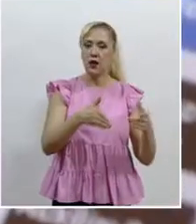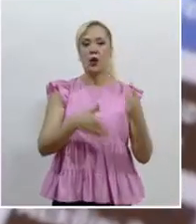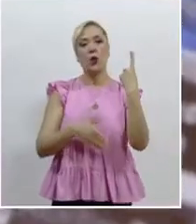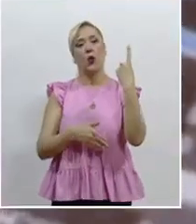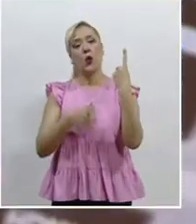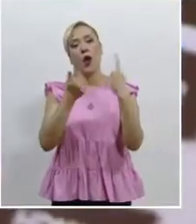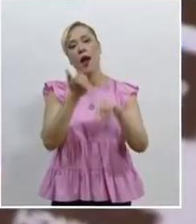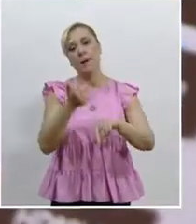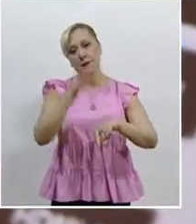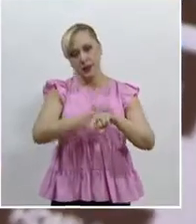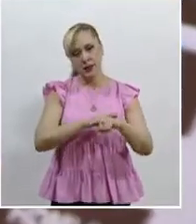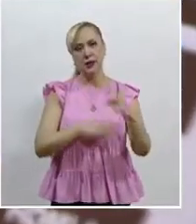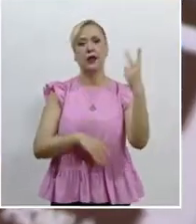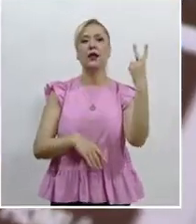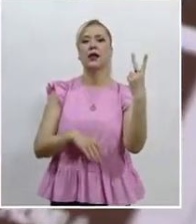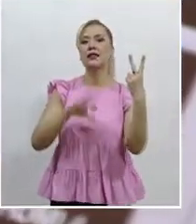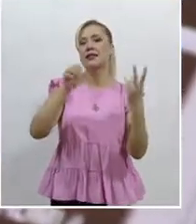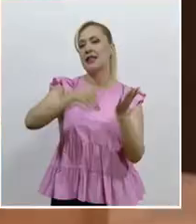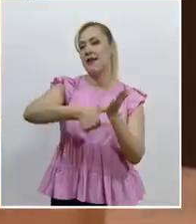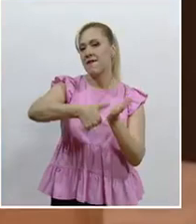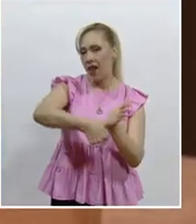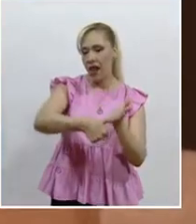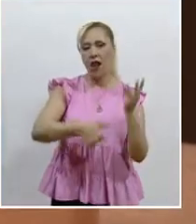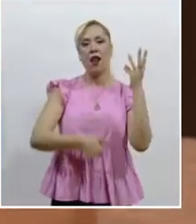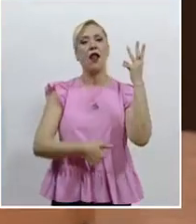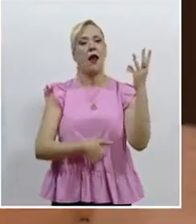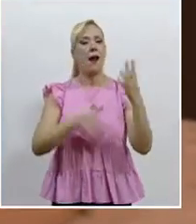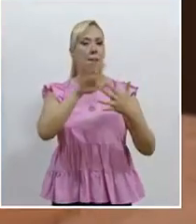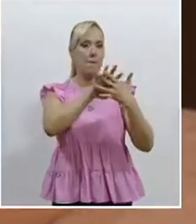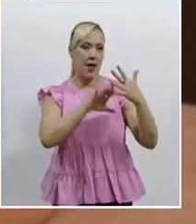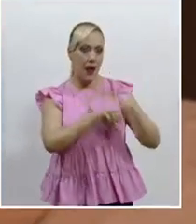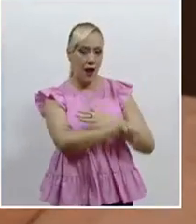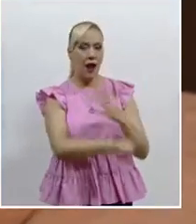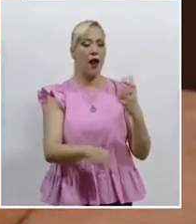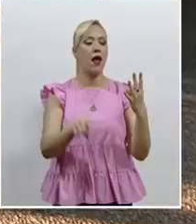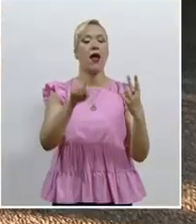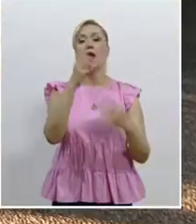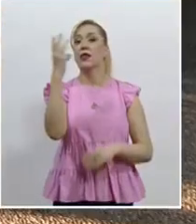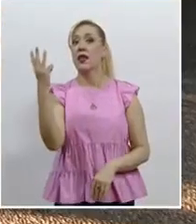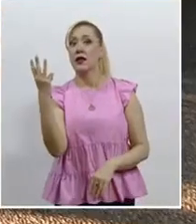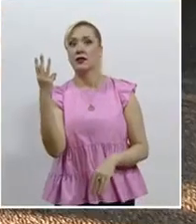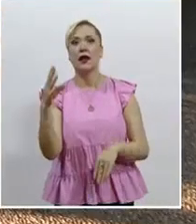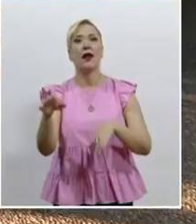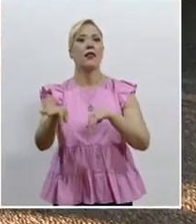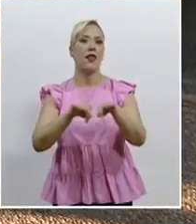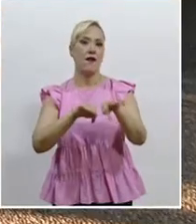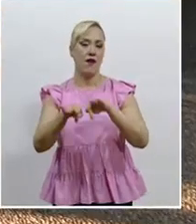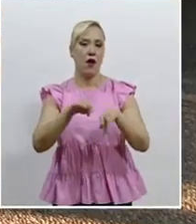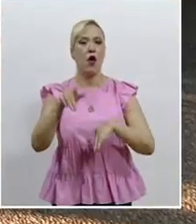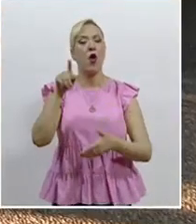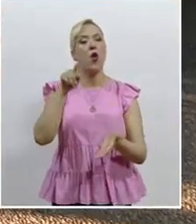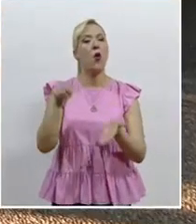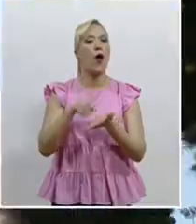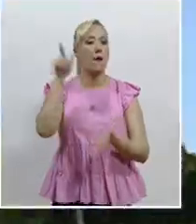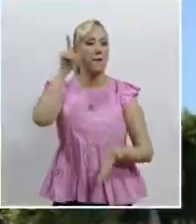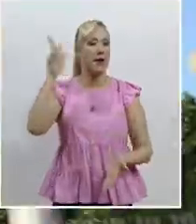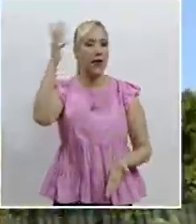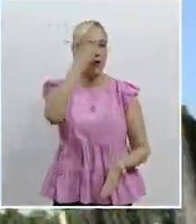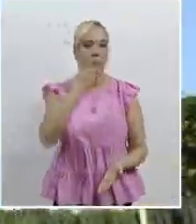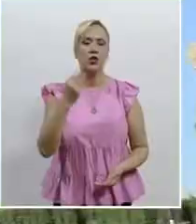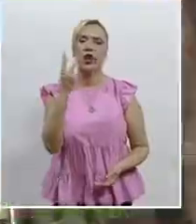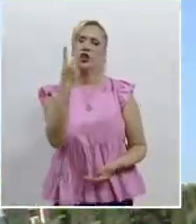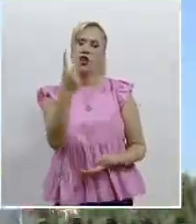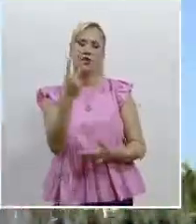materia administrativa, 1 en materia civil, 1 en materia penal y 3 en materia de trabajo, con residencia en Villahermosa y 2 mixtos